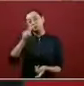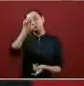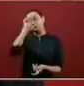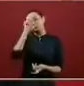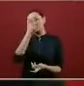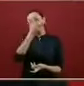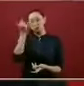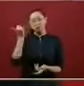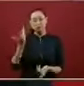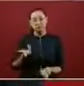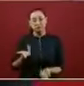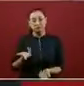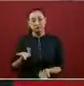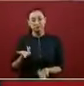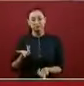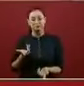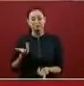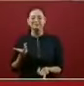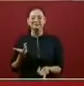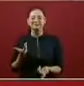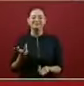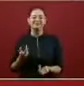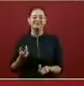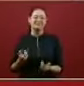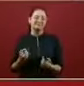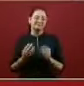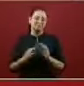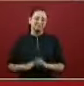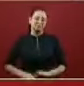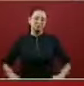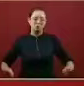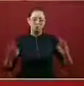Por eso también fue muy importante